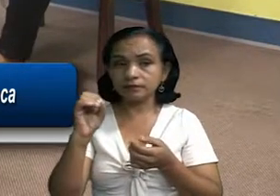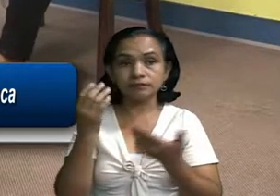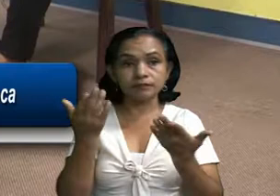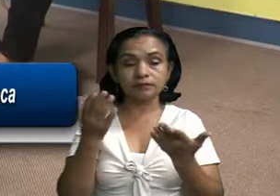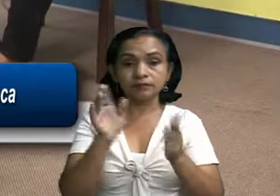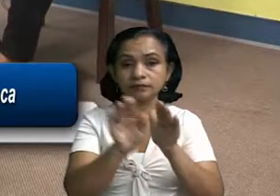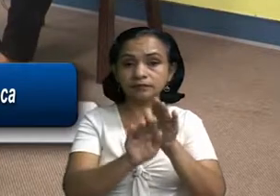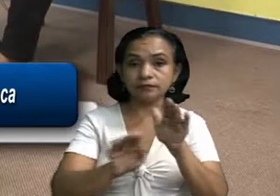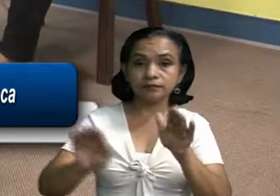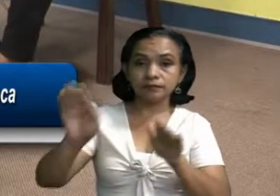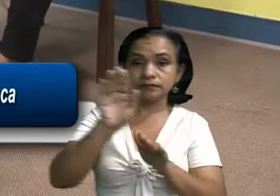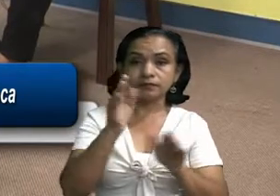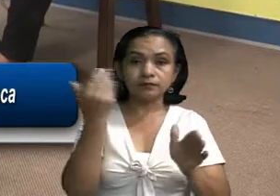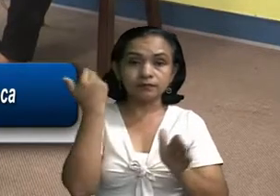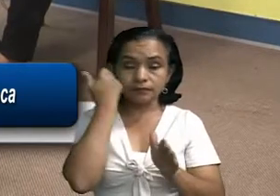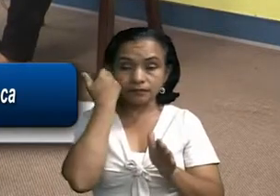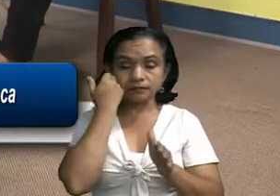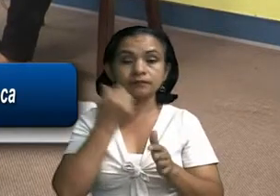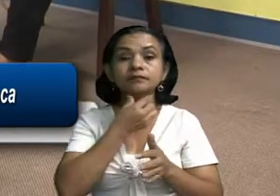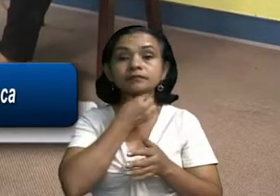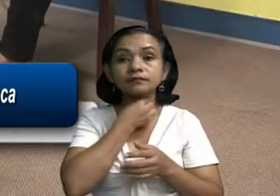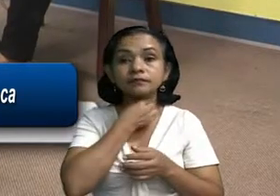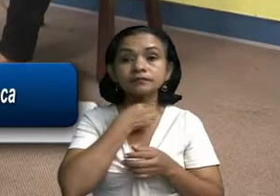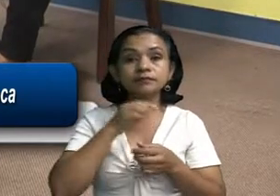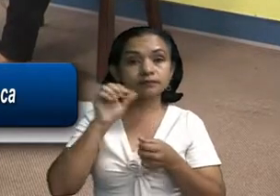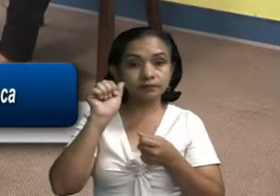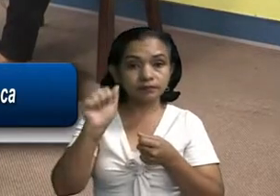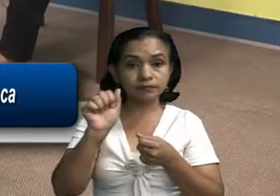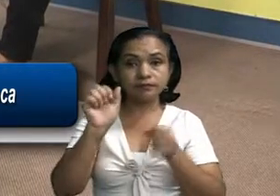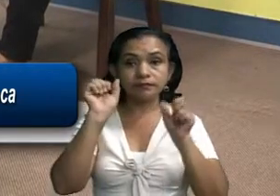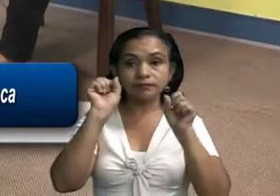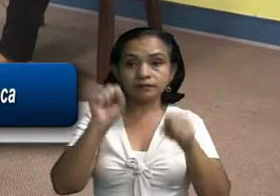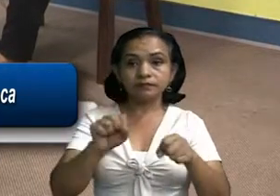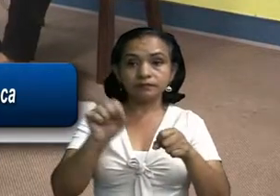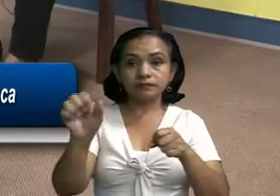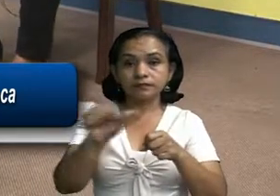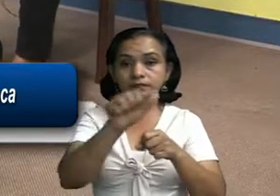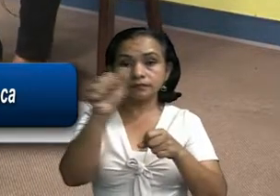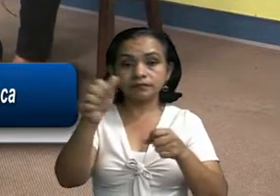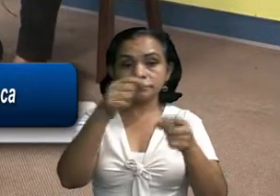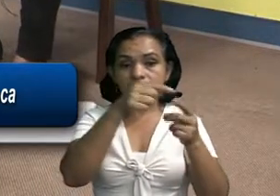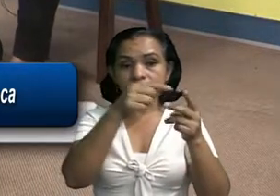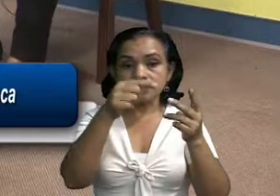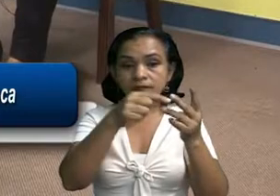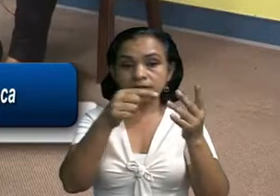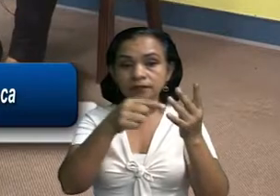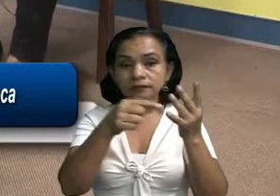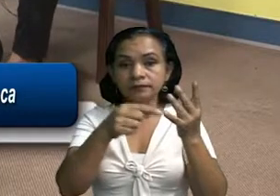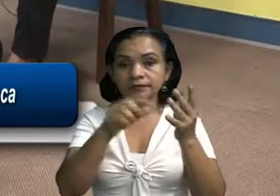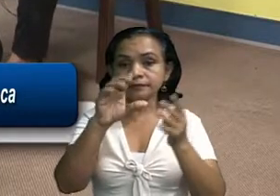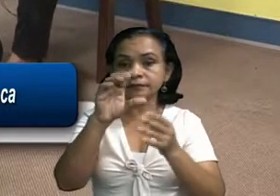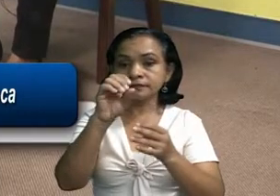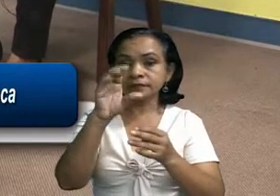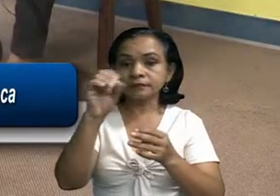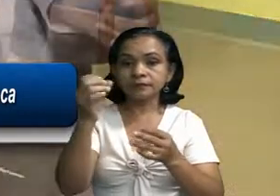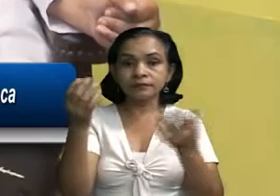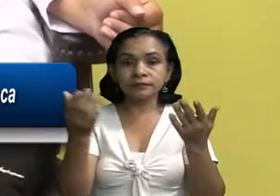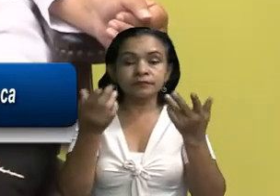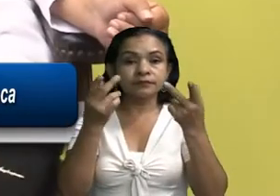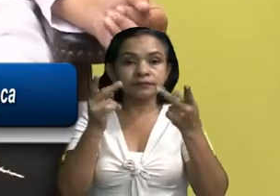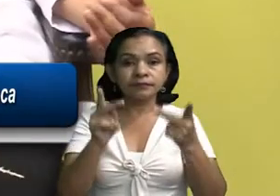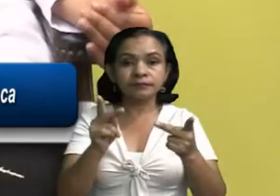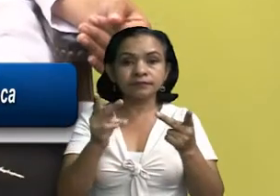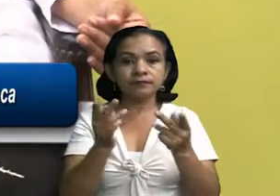más afecta a la garganta es el tipo A, aunque pueden afectarnos los otros de tipo de estreptococo. Sin